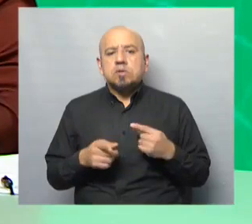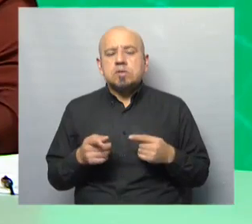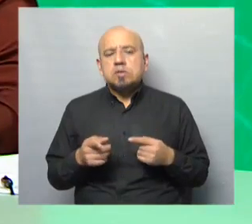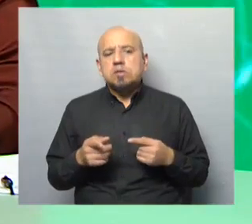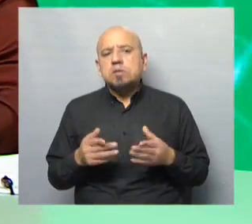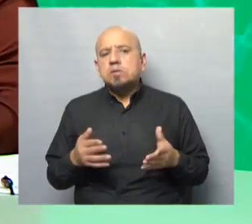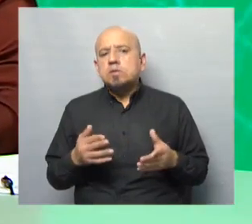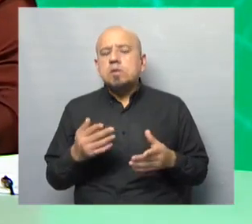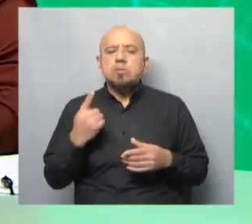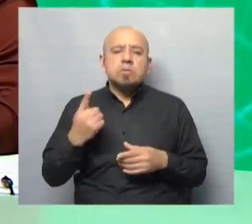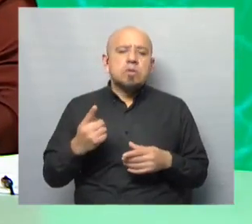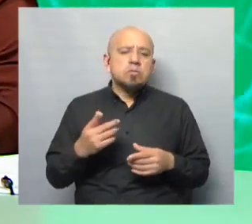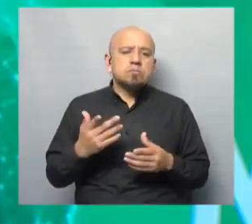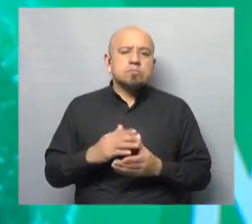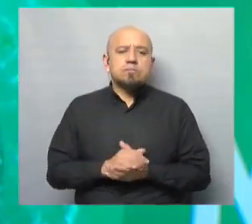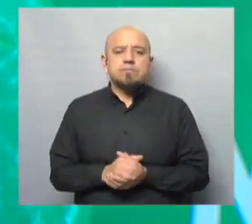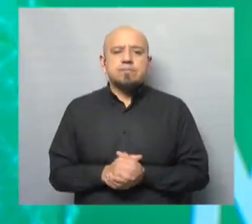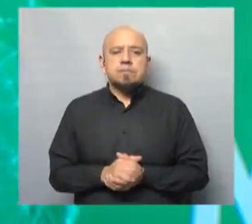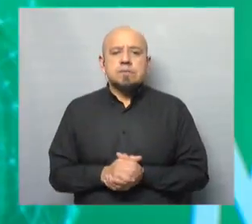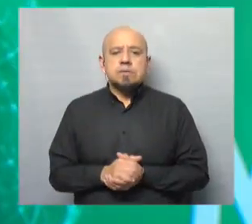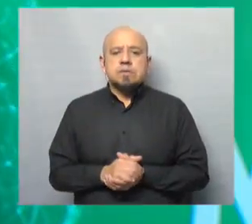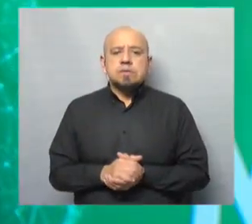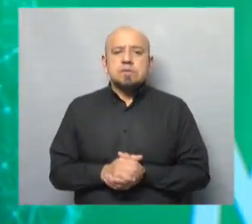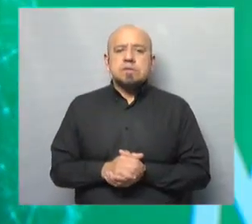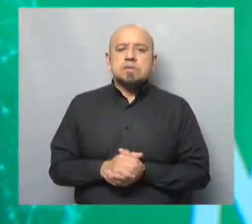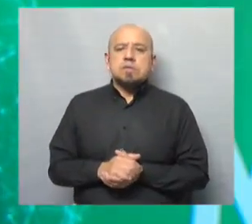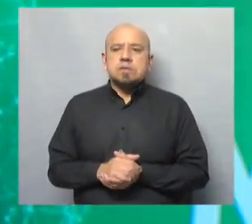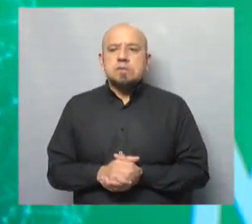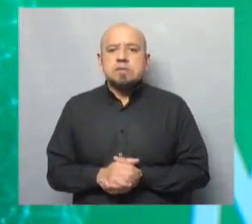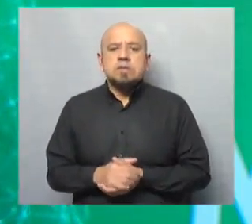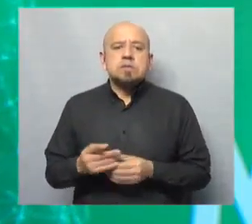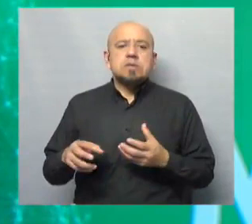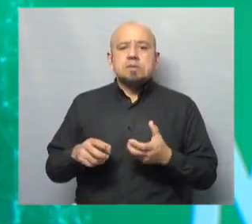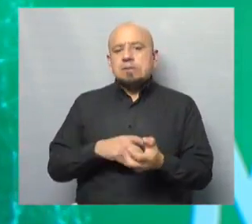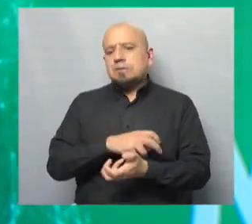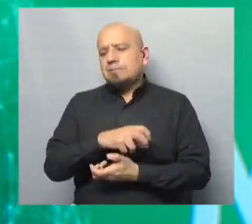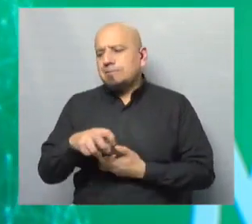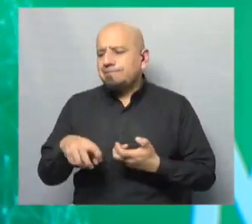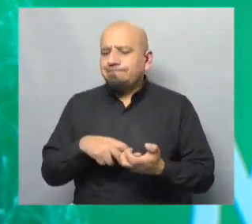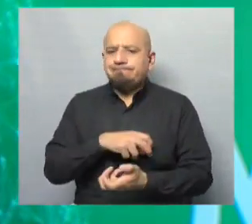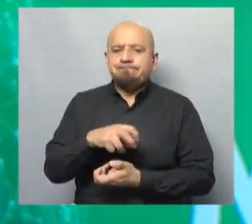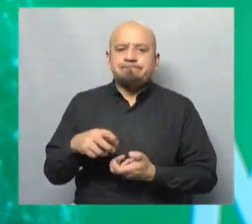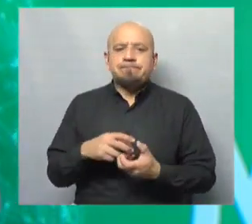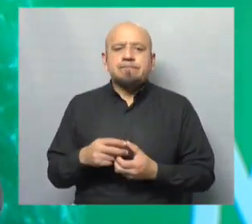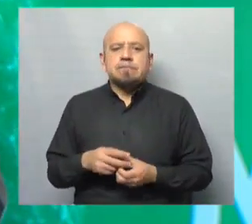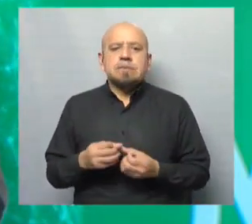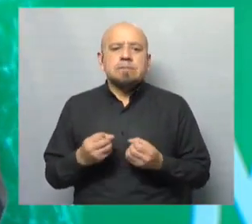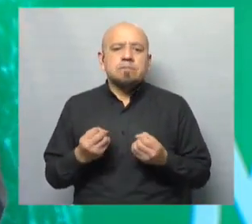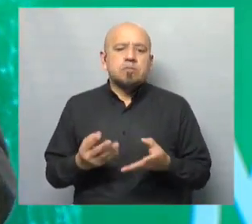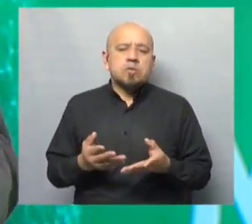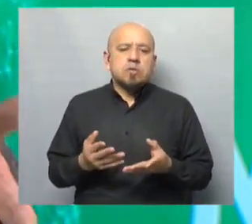que primera lectura puede hacer y que estamos en una especie de comedia enredos en realidad